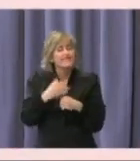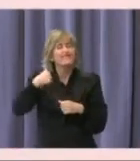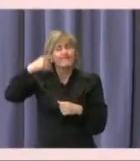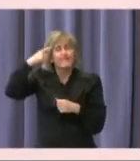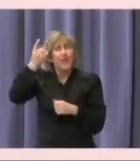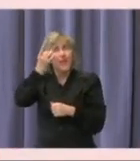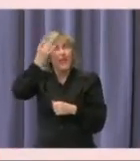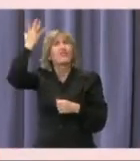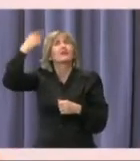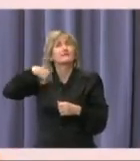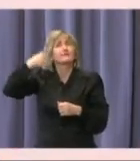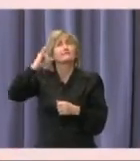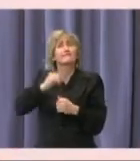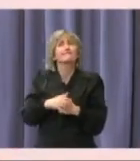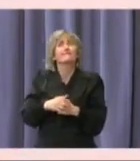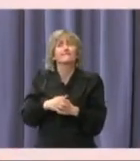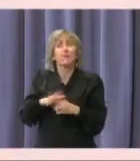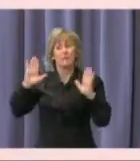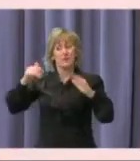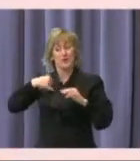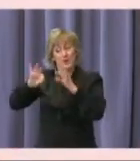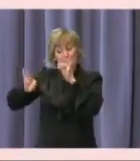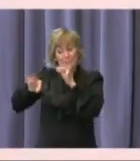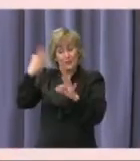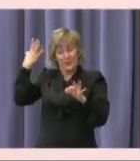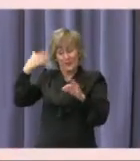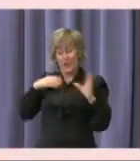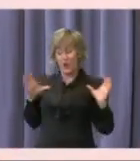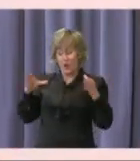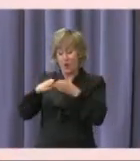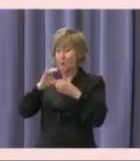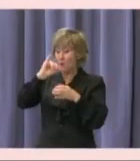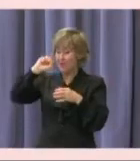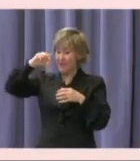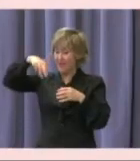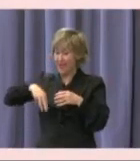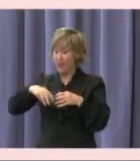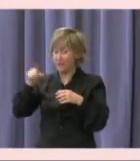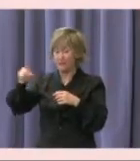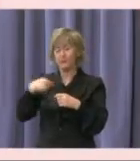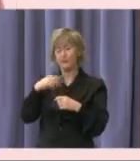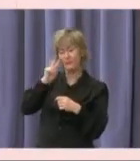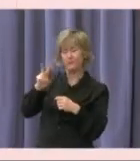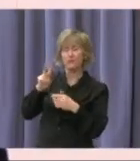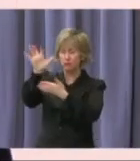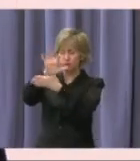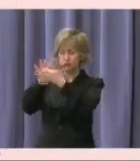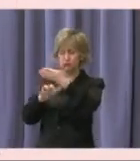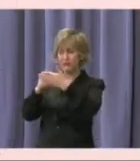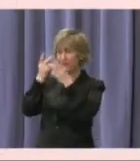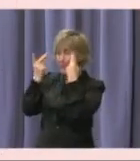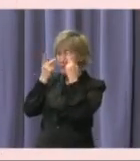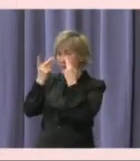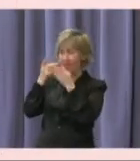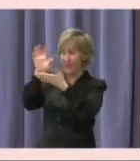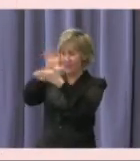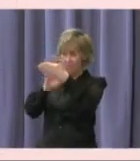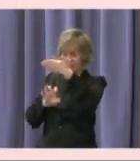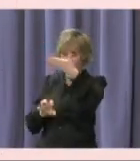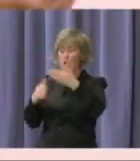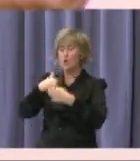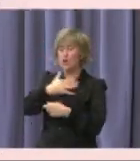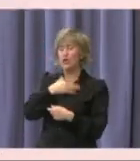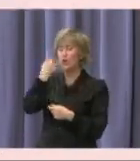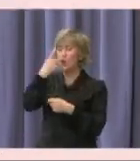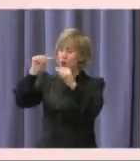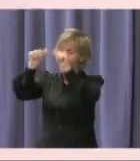y encima tuve la suerte que el equipo con el que trabaja Lian de ilustración es que me cogió la idea absolutamente de quiero que haya aquí un personaje